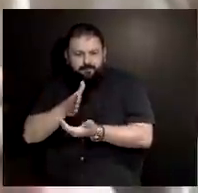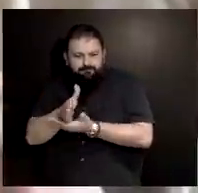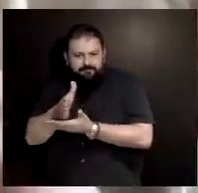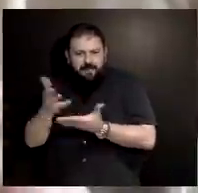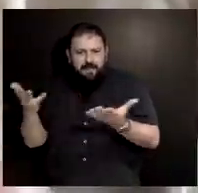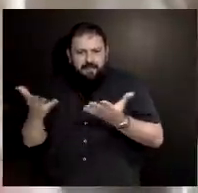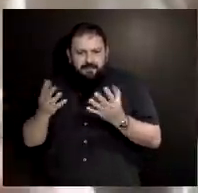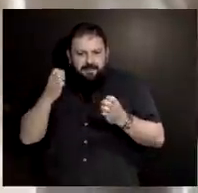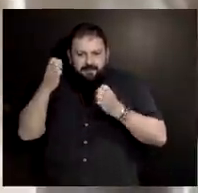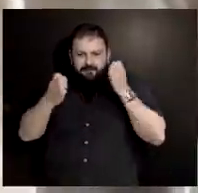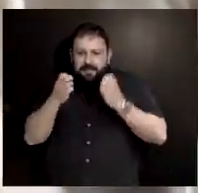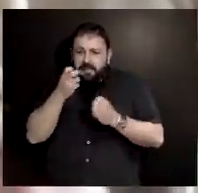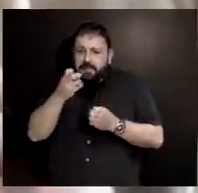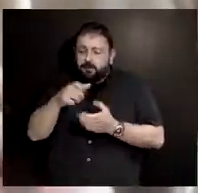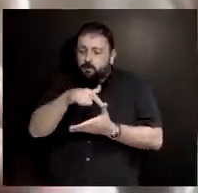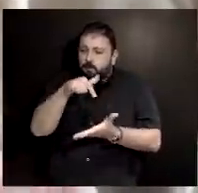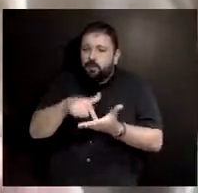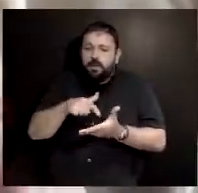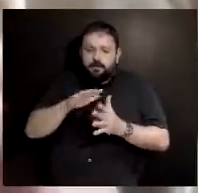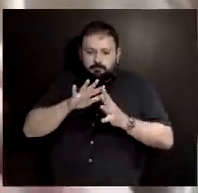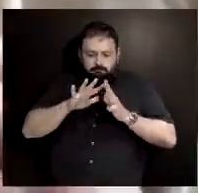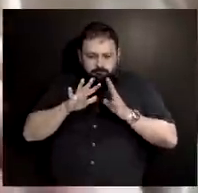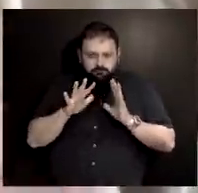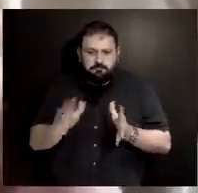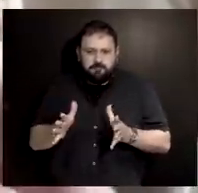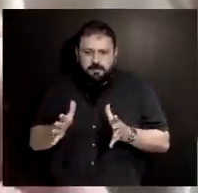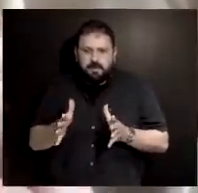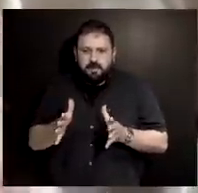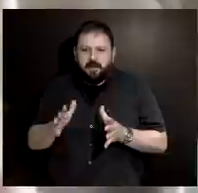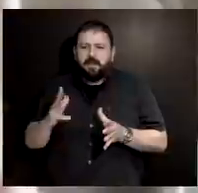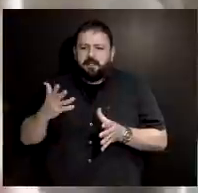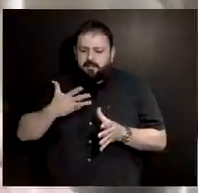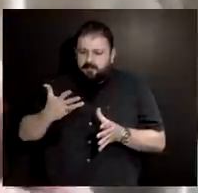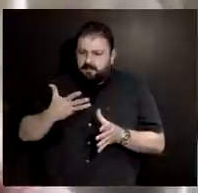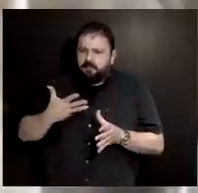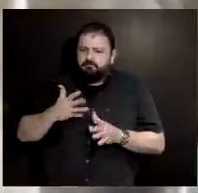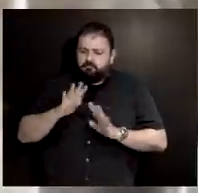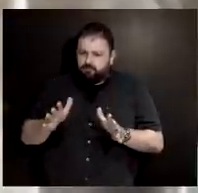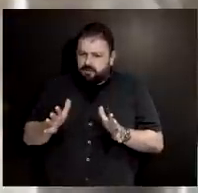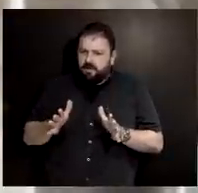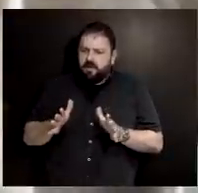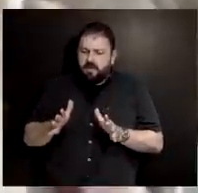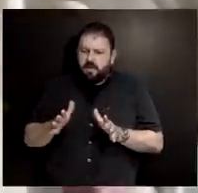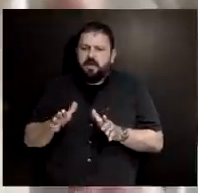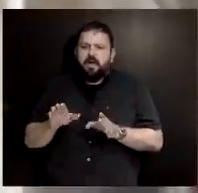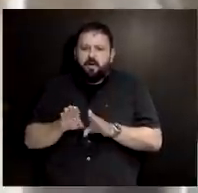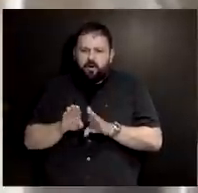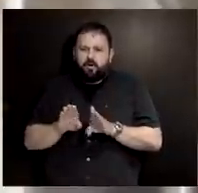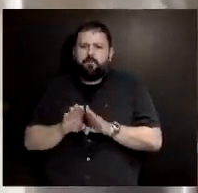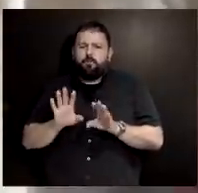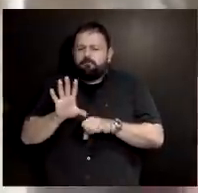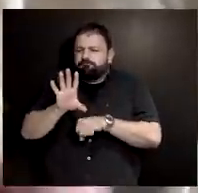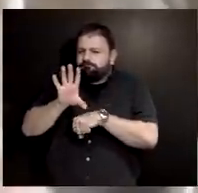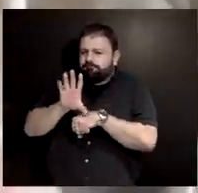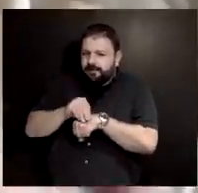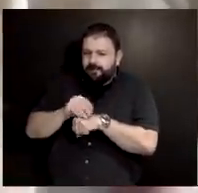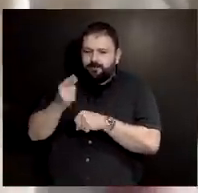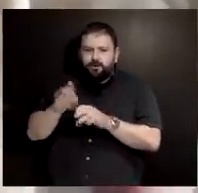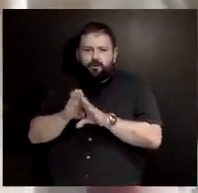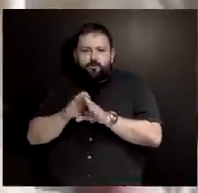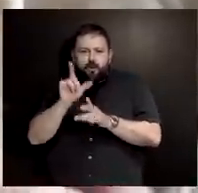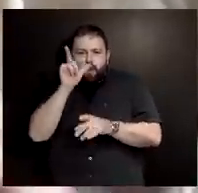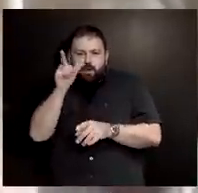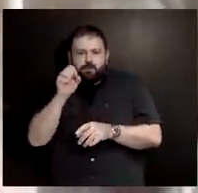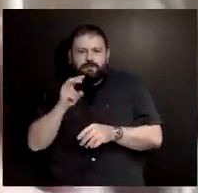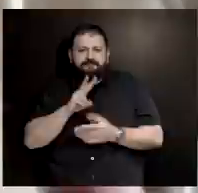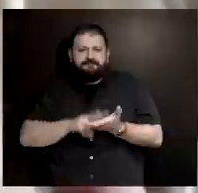ya son lugares donde, al parecer, tenemos ya de alguna forma un permiso, una luz verde para hacer